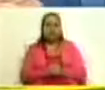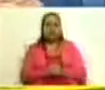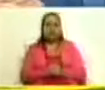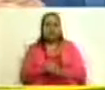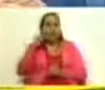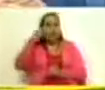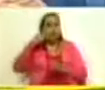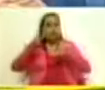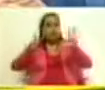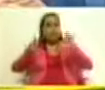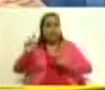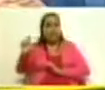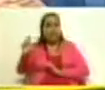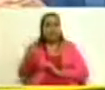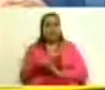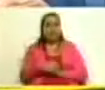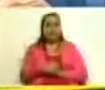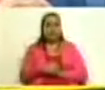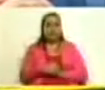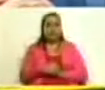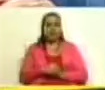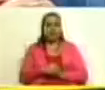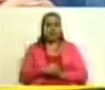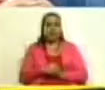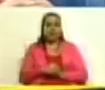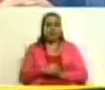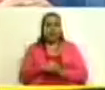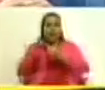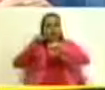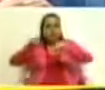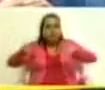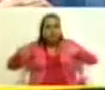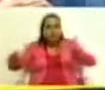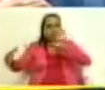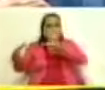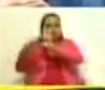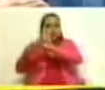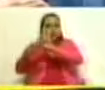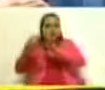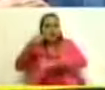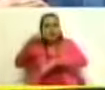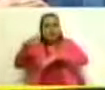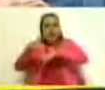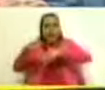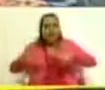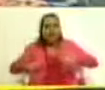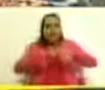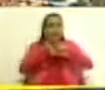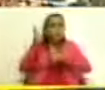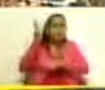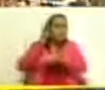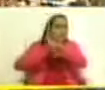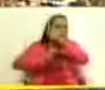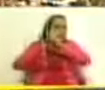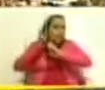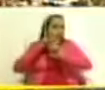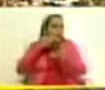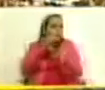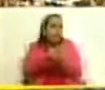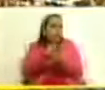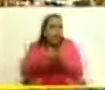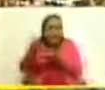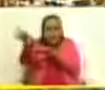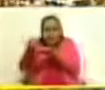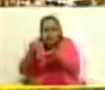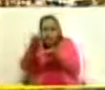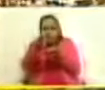7 transformaciones realmente es un llamado a la unión nacional, al encuentro, de escucharnos todos y todas, de entre